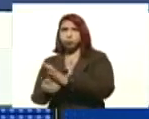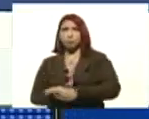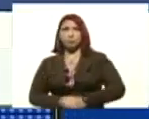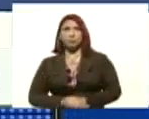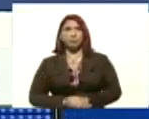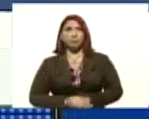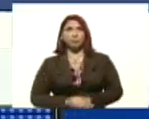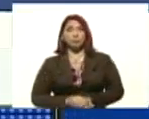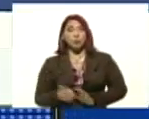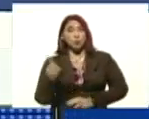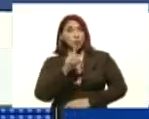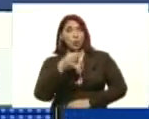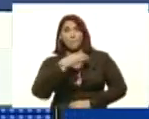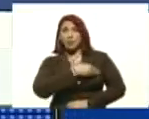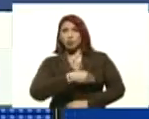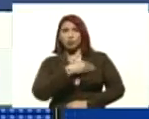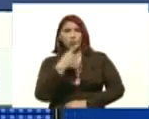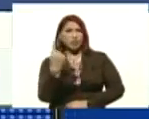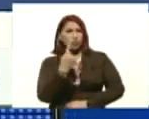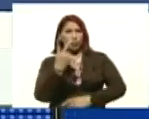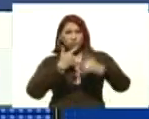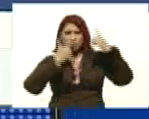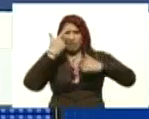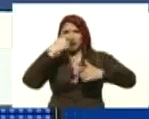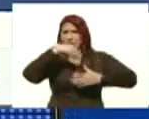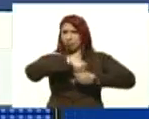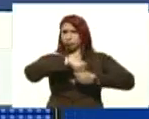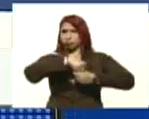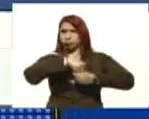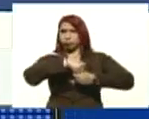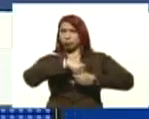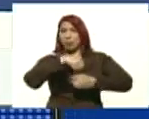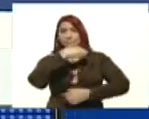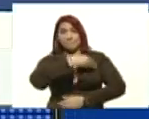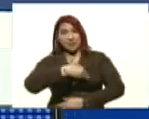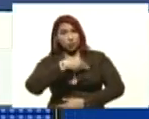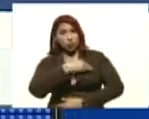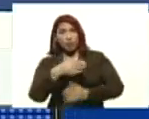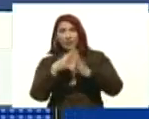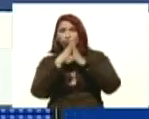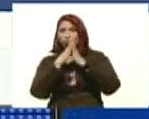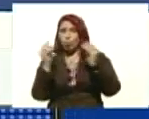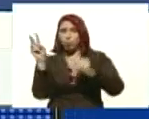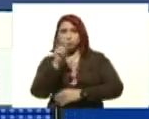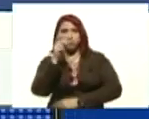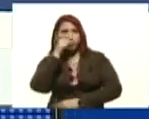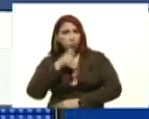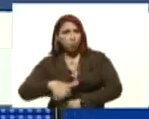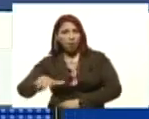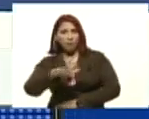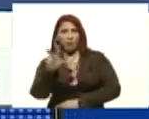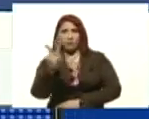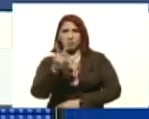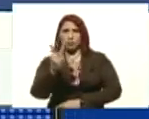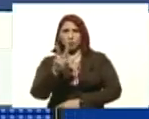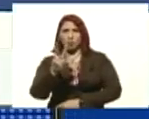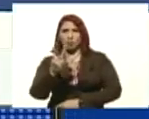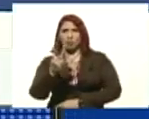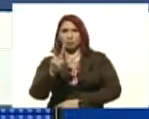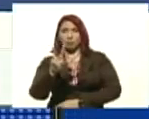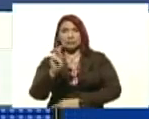No son misiones solo para chavistas. Son misiones para todos los venezolanos y venezolanas sin